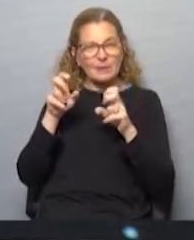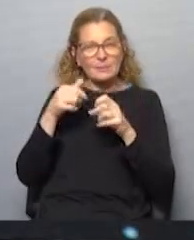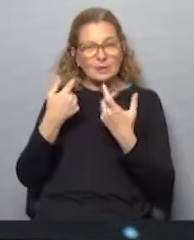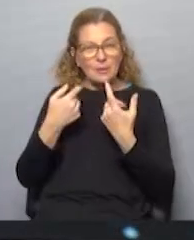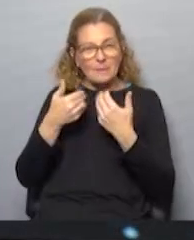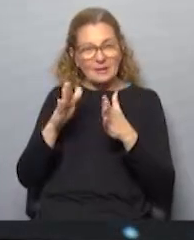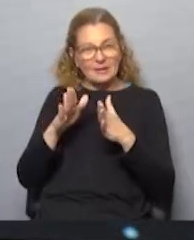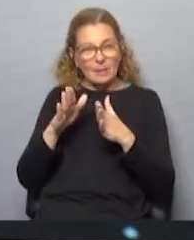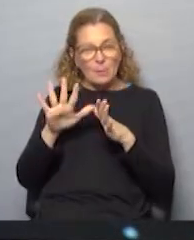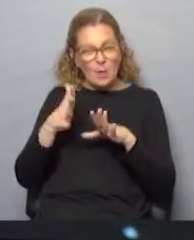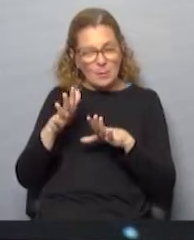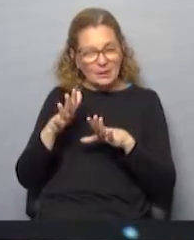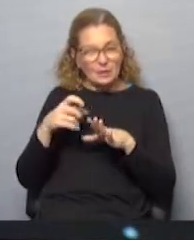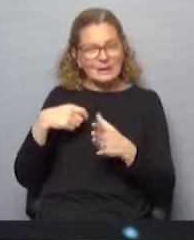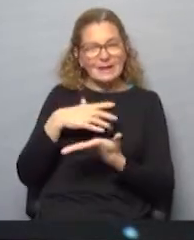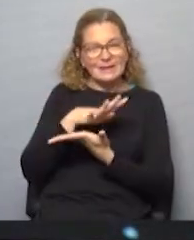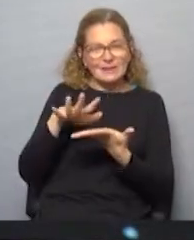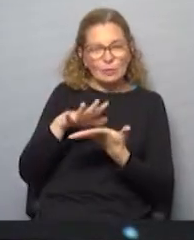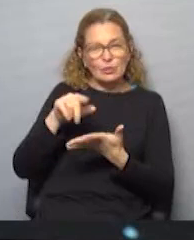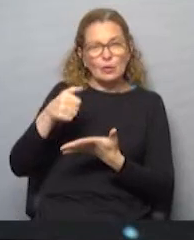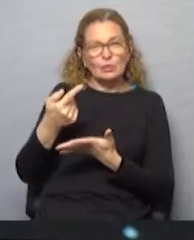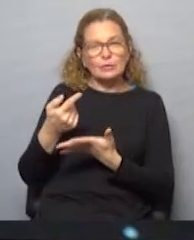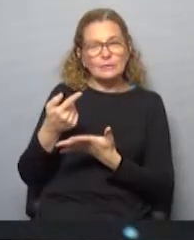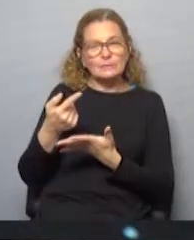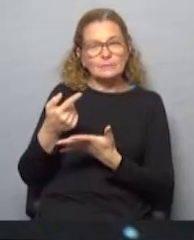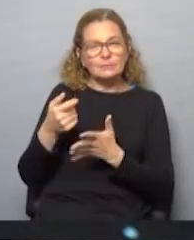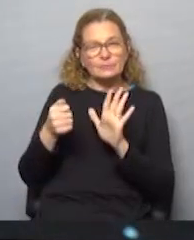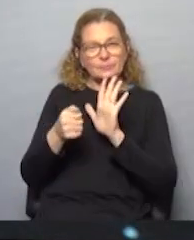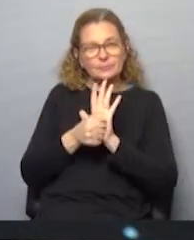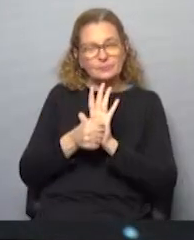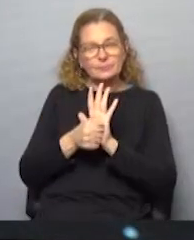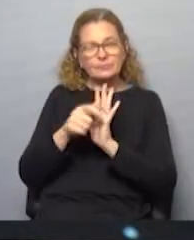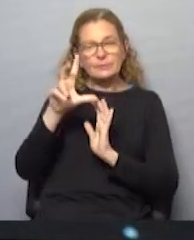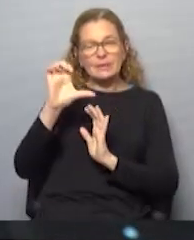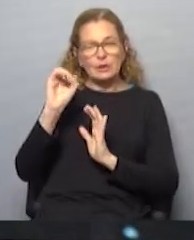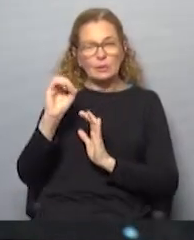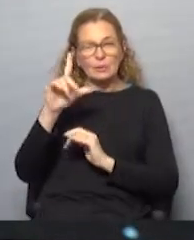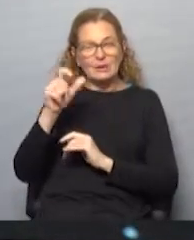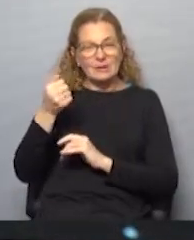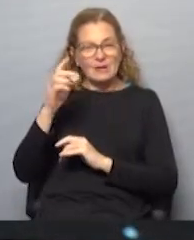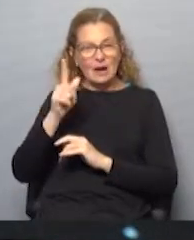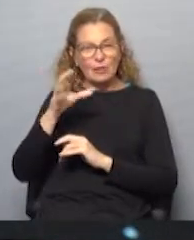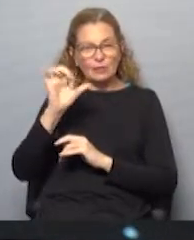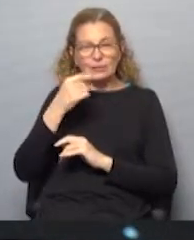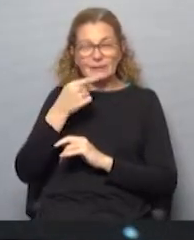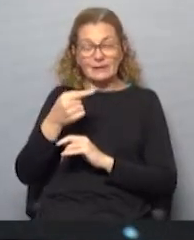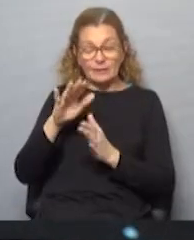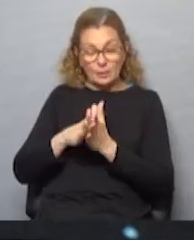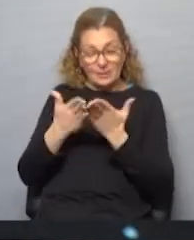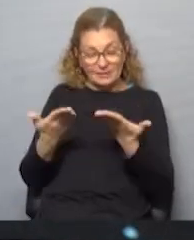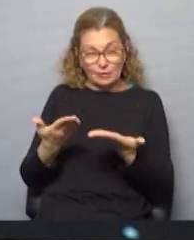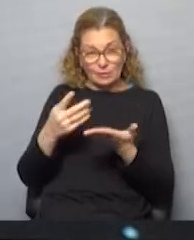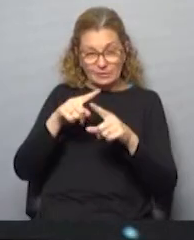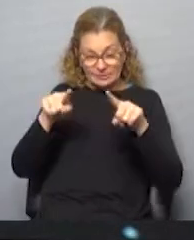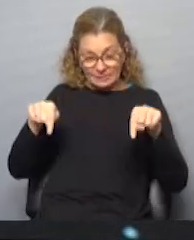arranquemos igual para ponernos un poco en estado de situación con otros en un artículo de leo la voz publicado en la diaria señala en un repartido entregado